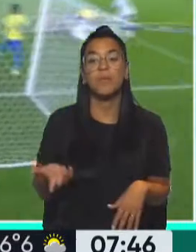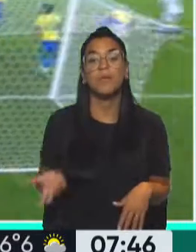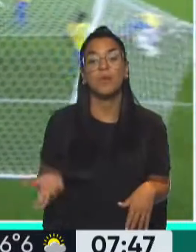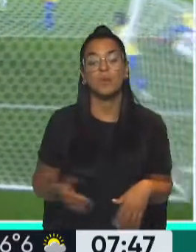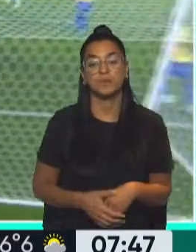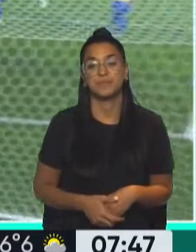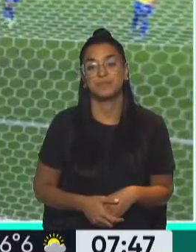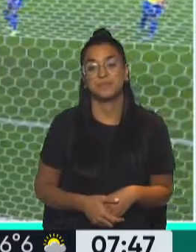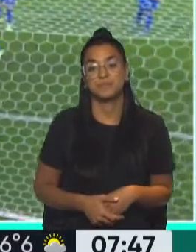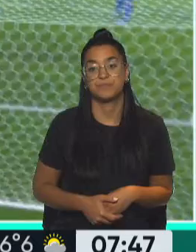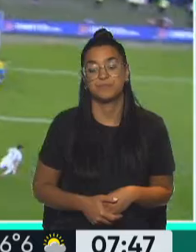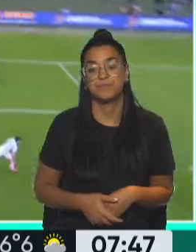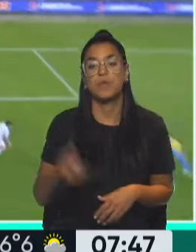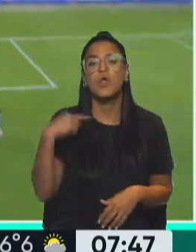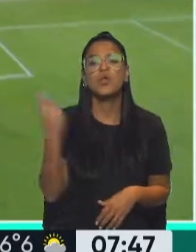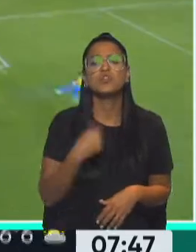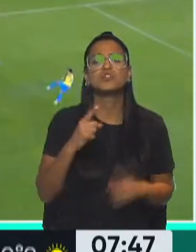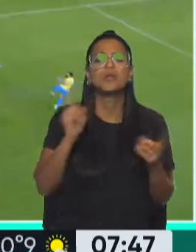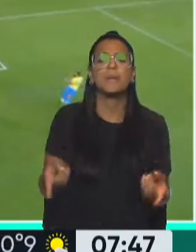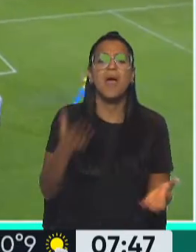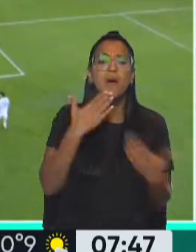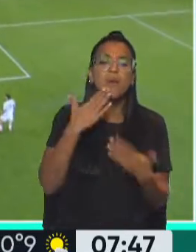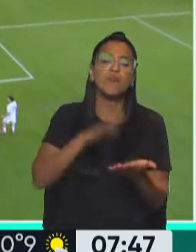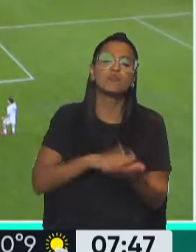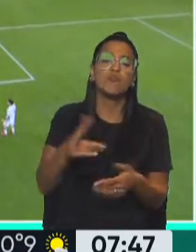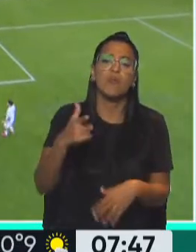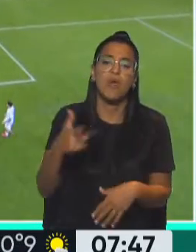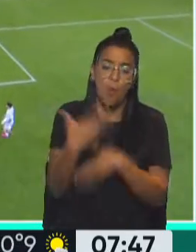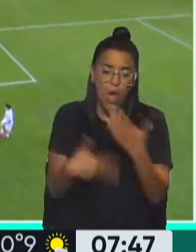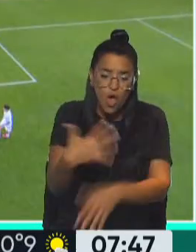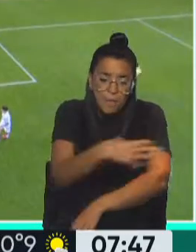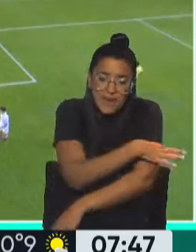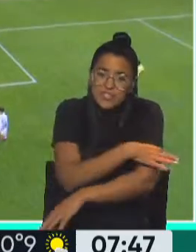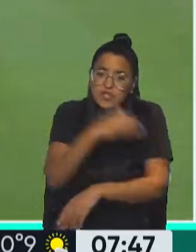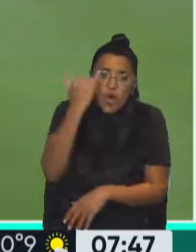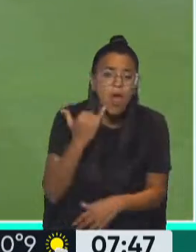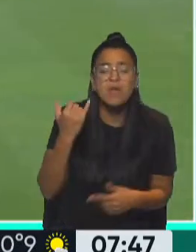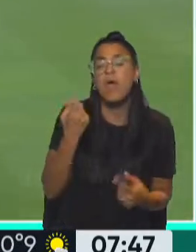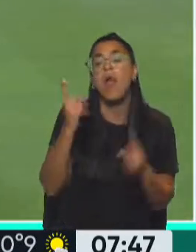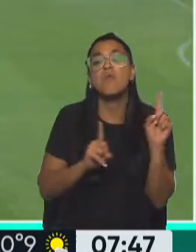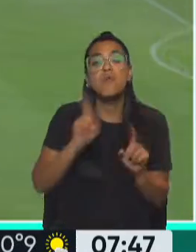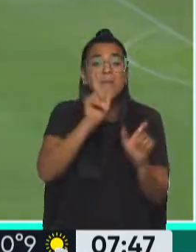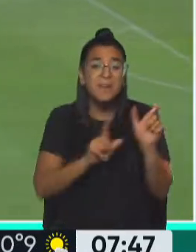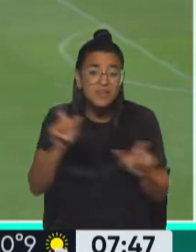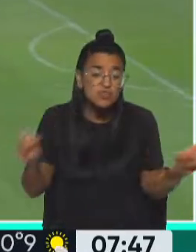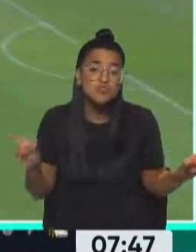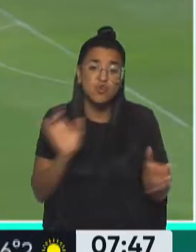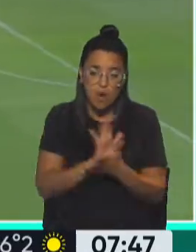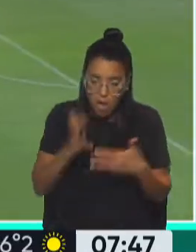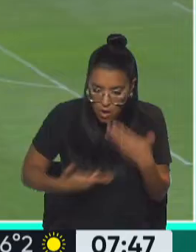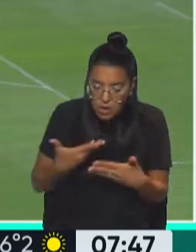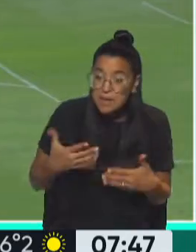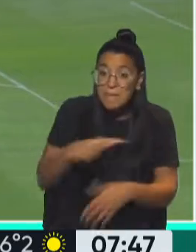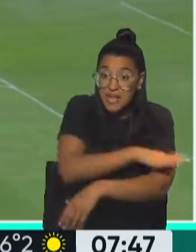bueno. Nosotros hablamos también de la presión de los jugadores. Hay personas que justamente rinden